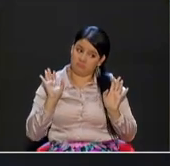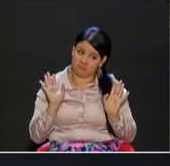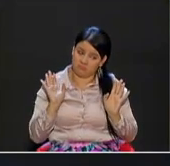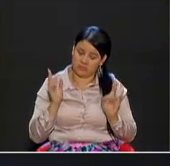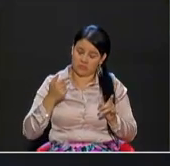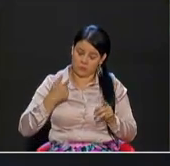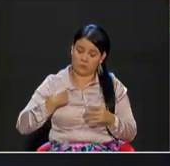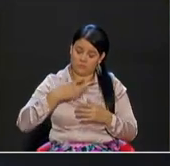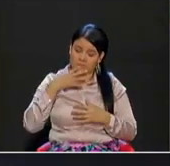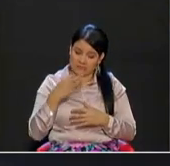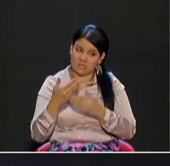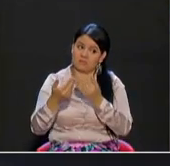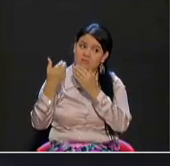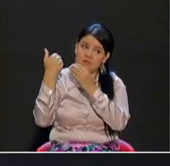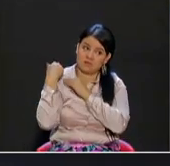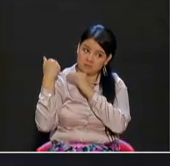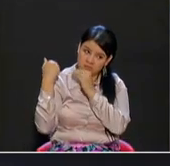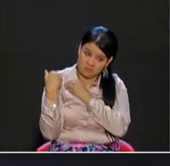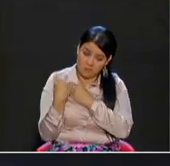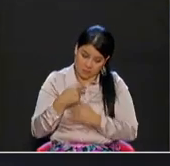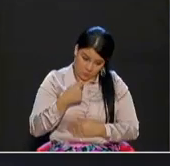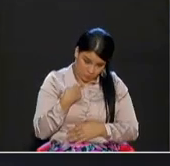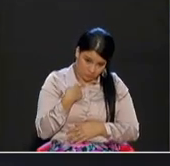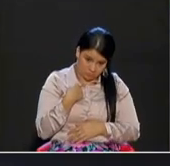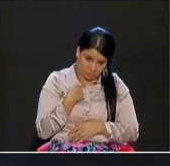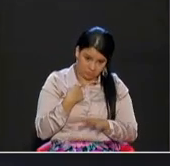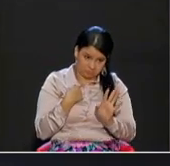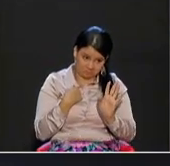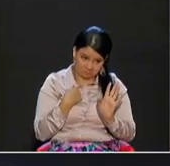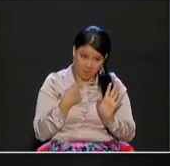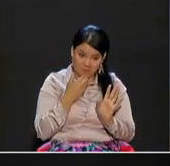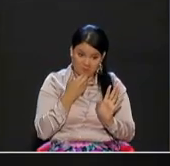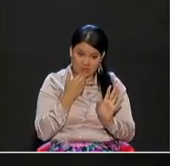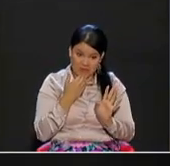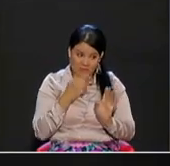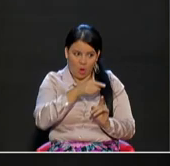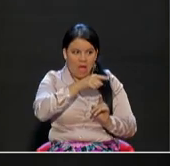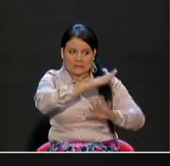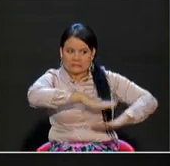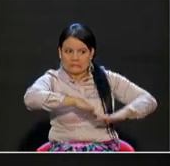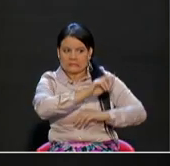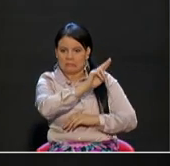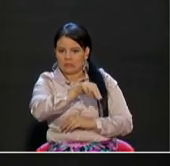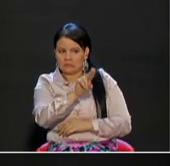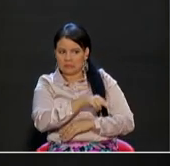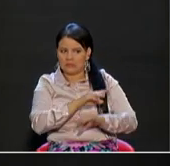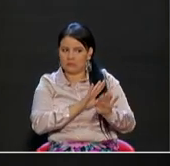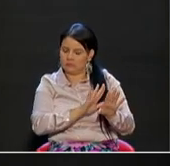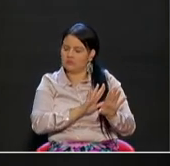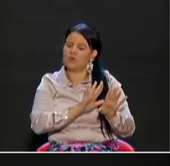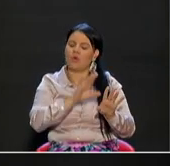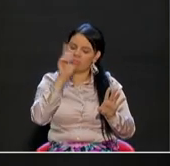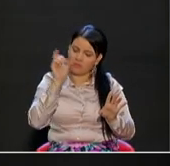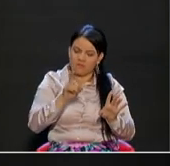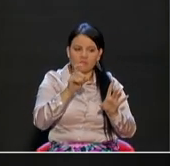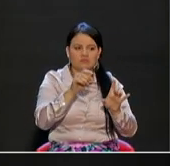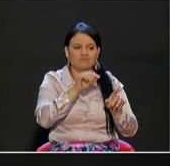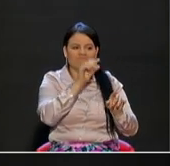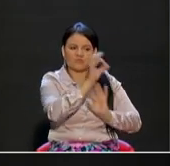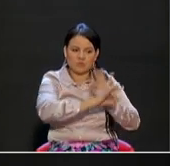me corresponde porque no pueden haber sitios vedados para la institucionalidad y para generarle seguridad a todos los antioqueños